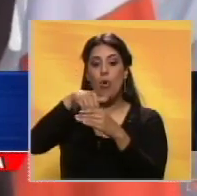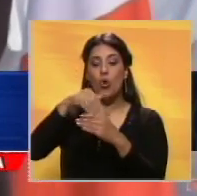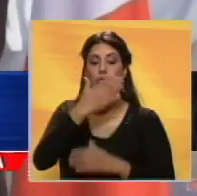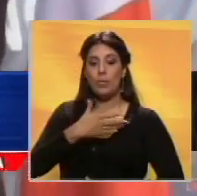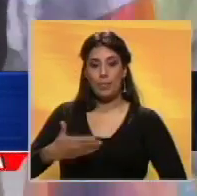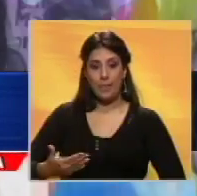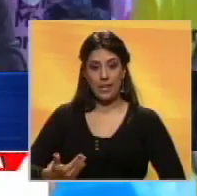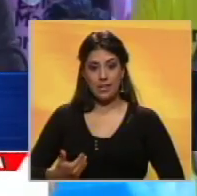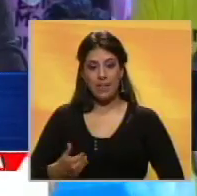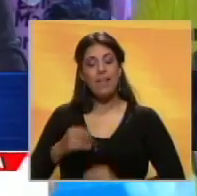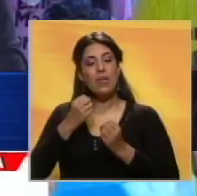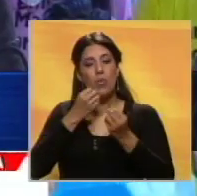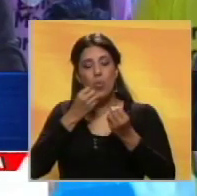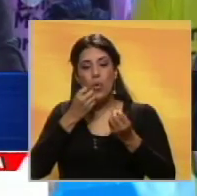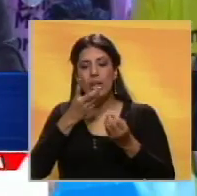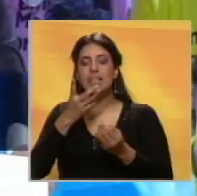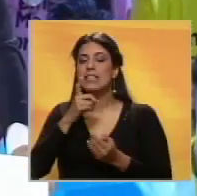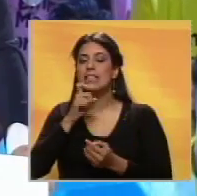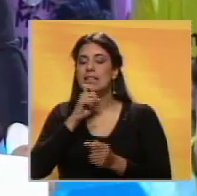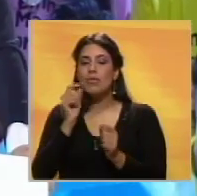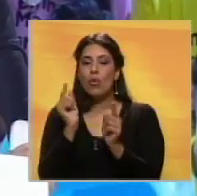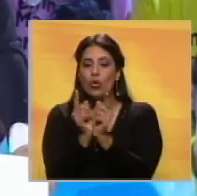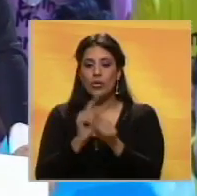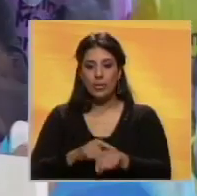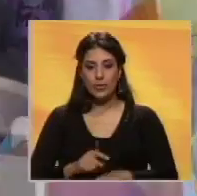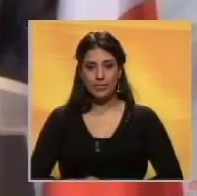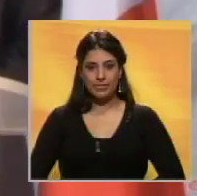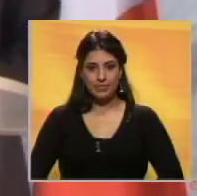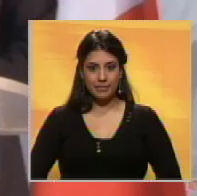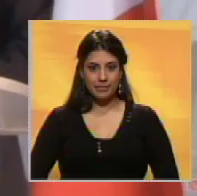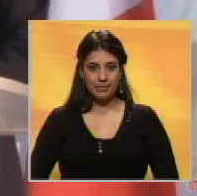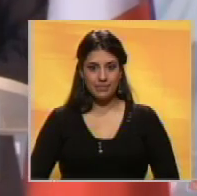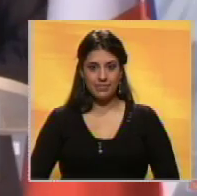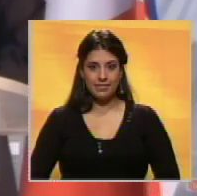elecciones presidenciales. Los detalles en breve.